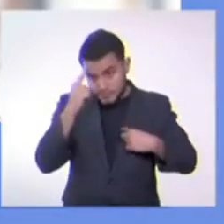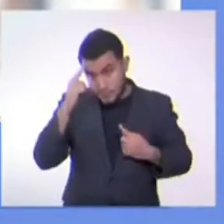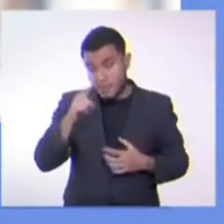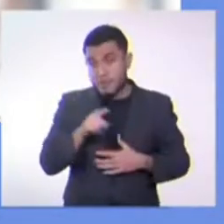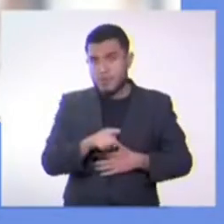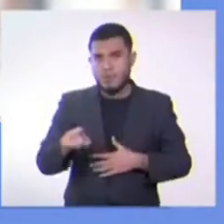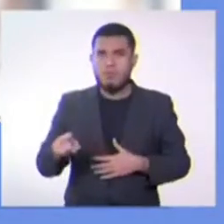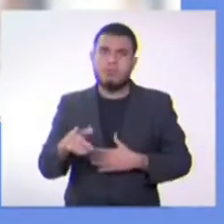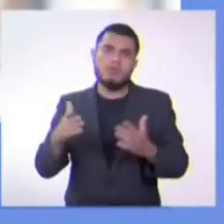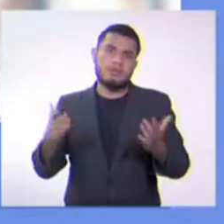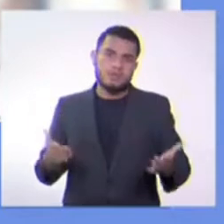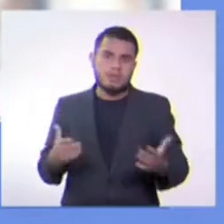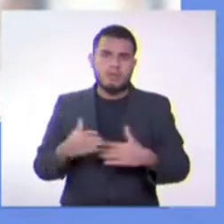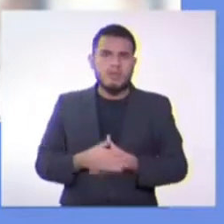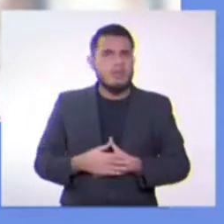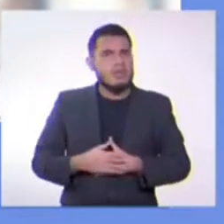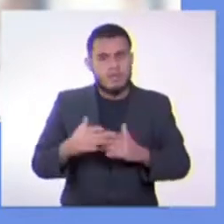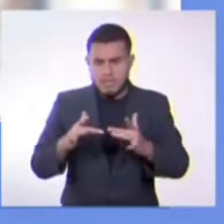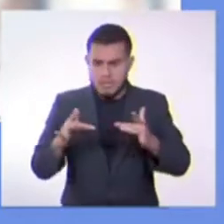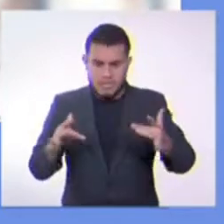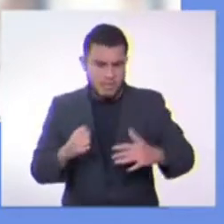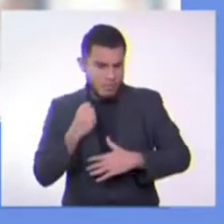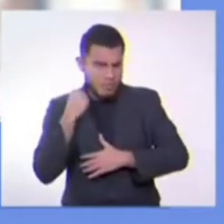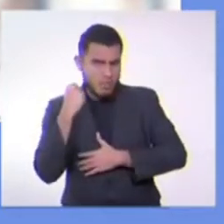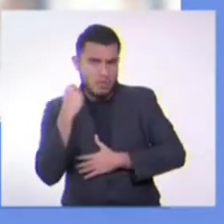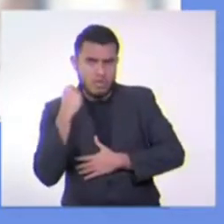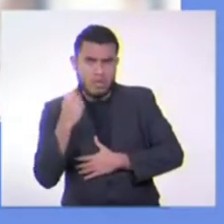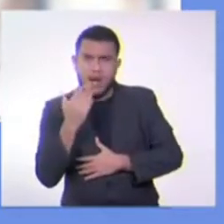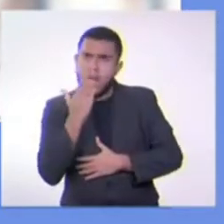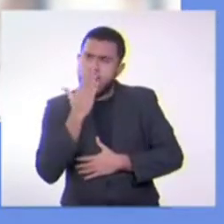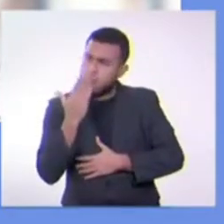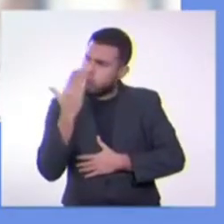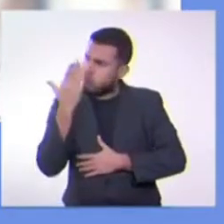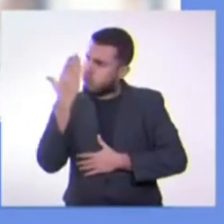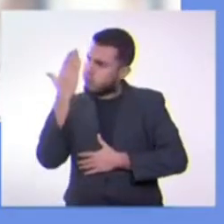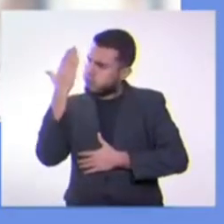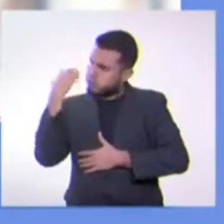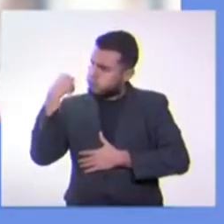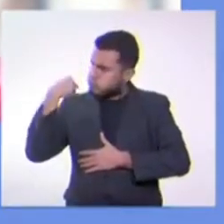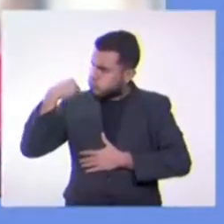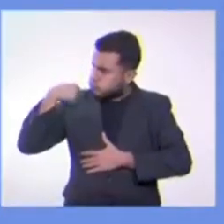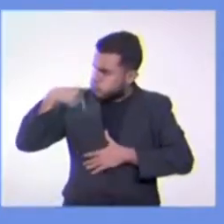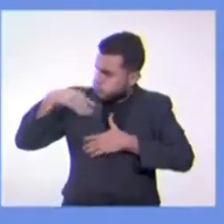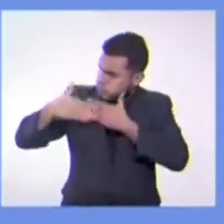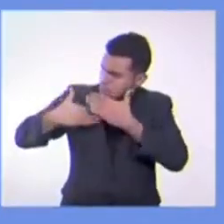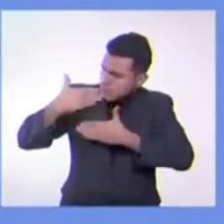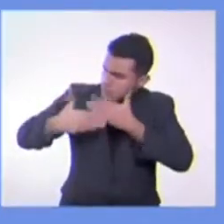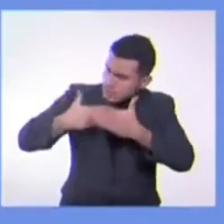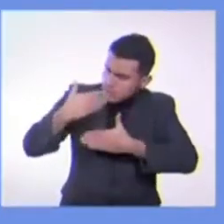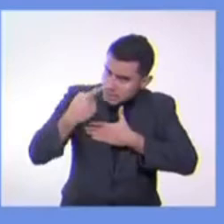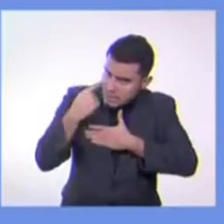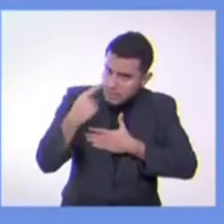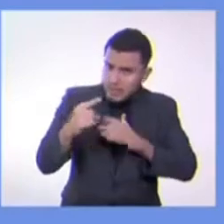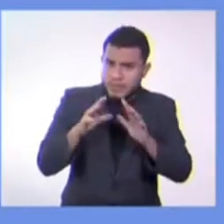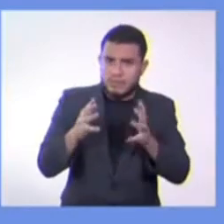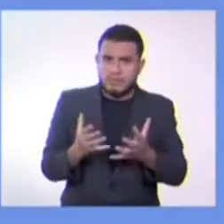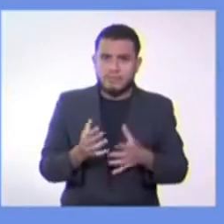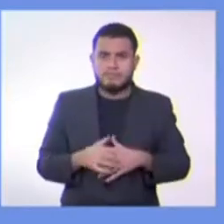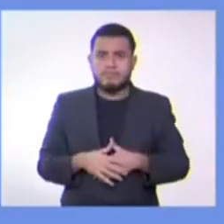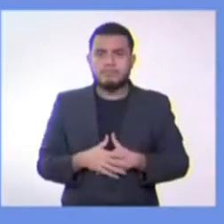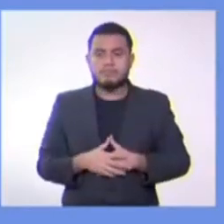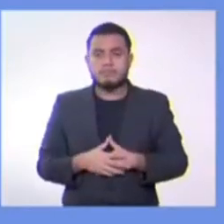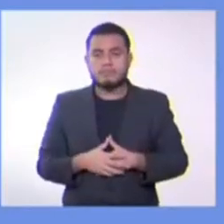reliquia viviente del modo colonial, retrógrado y reaccionario de concebir el mundo.